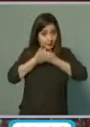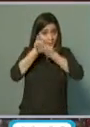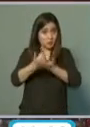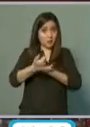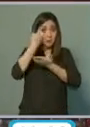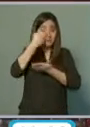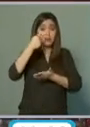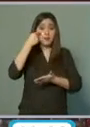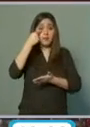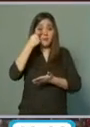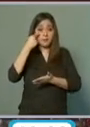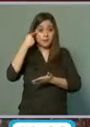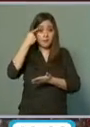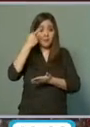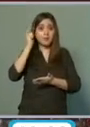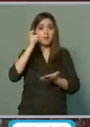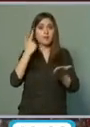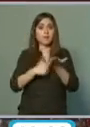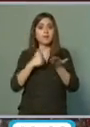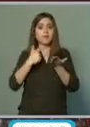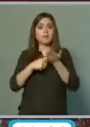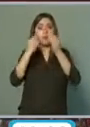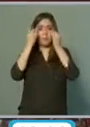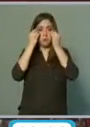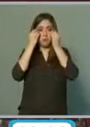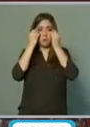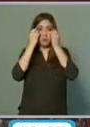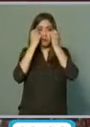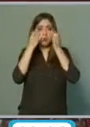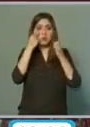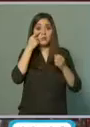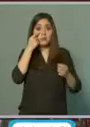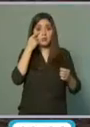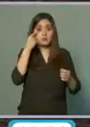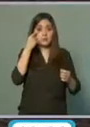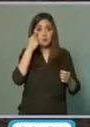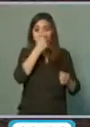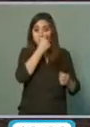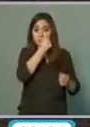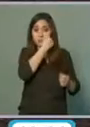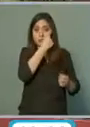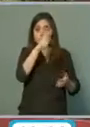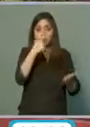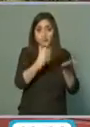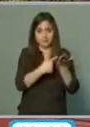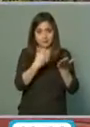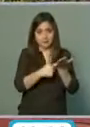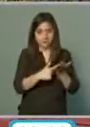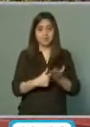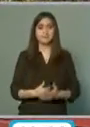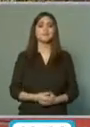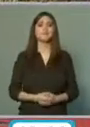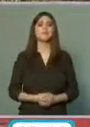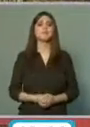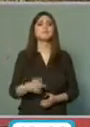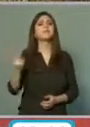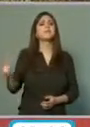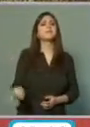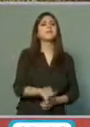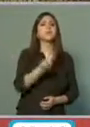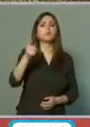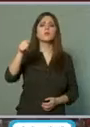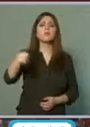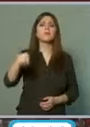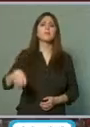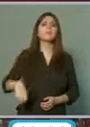drenar esta grasa que se va acumulando en las bolsas de los ojos. Wow. Eloísa, ¿a partir de qué edad podemos utilizar los